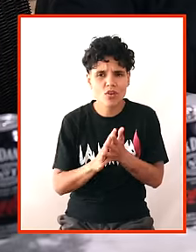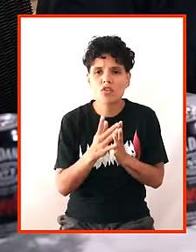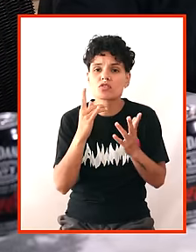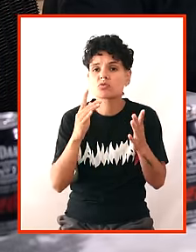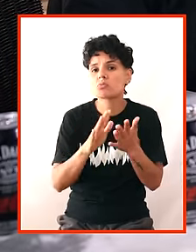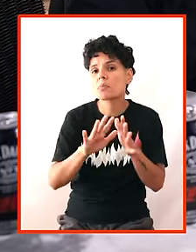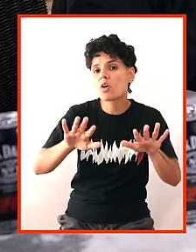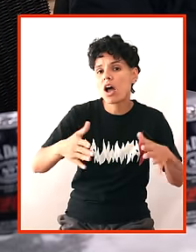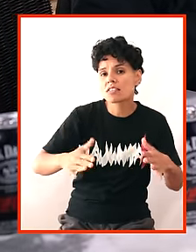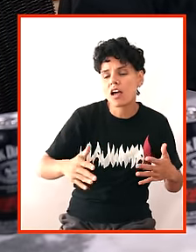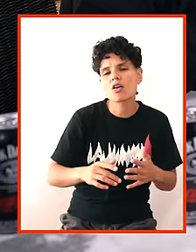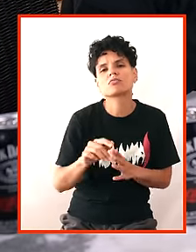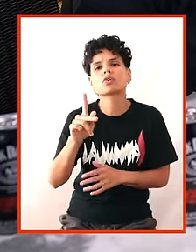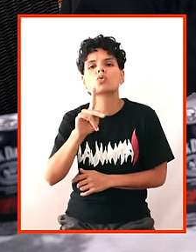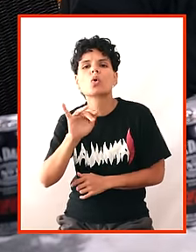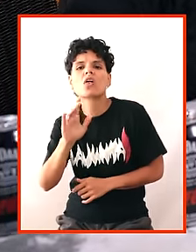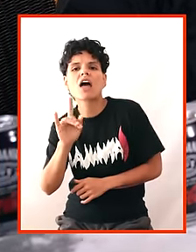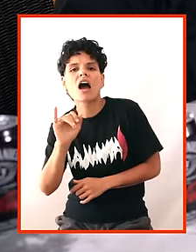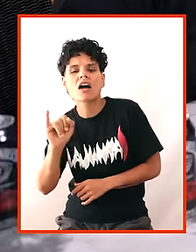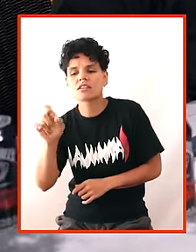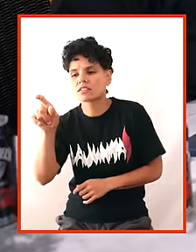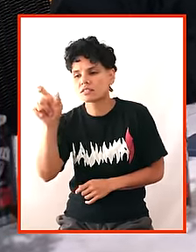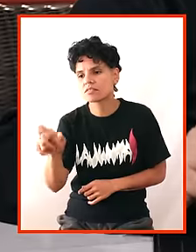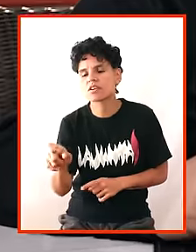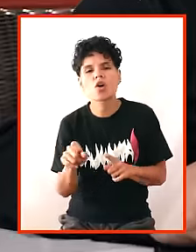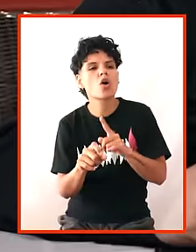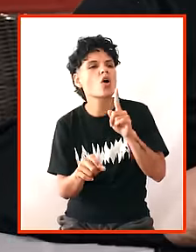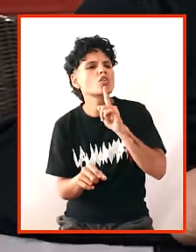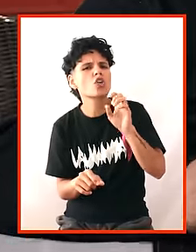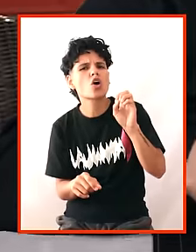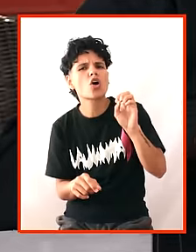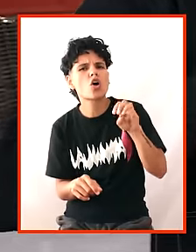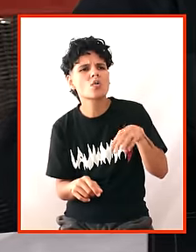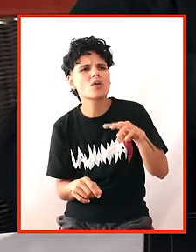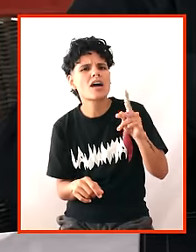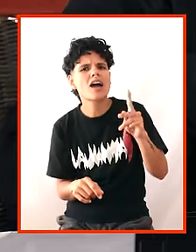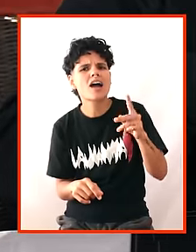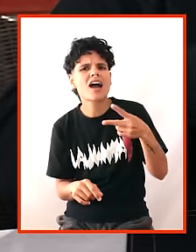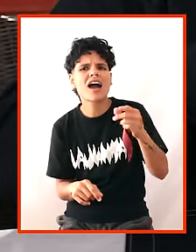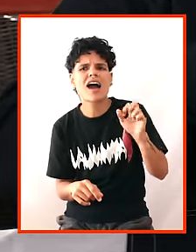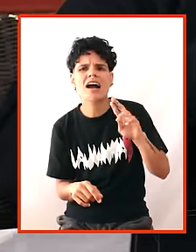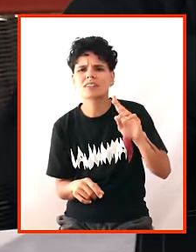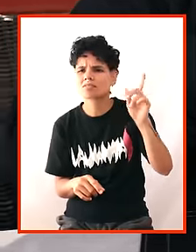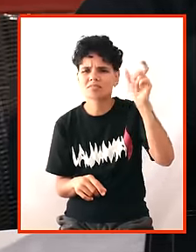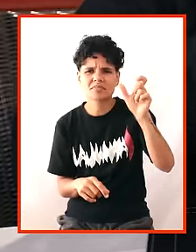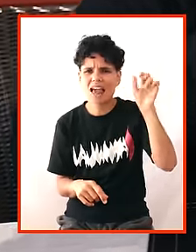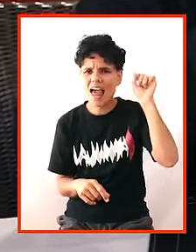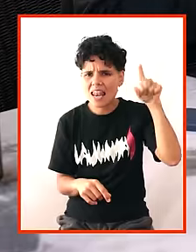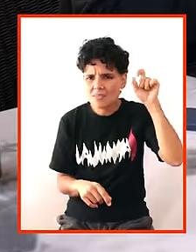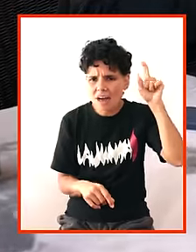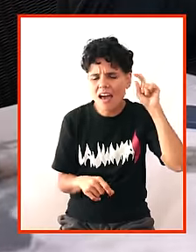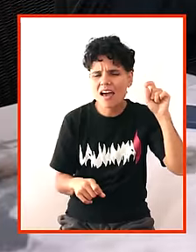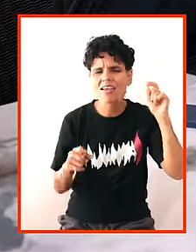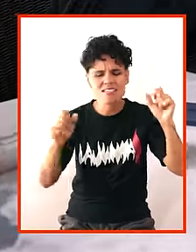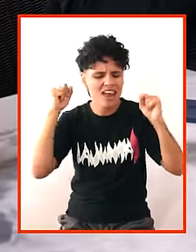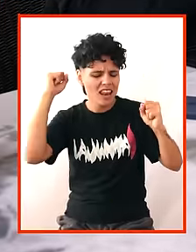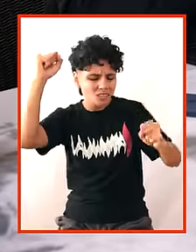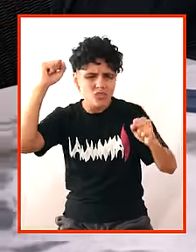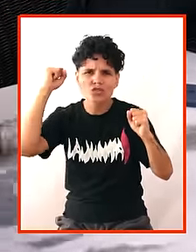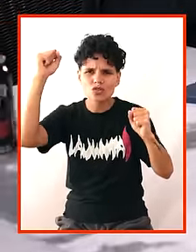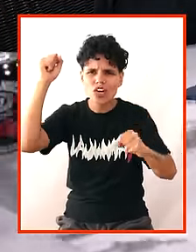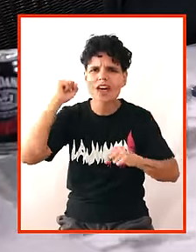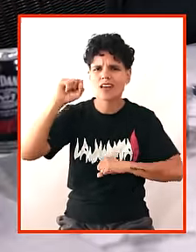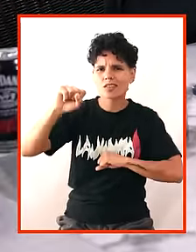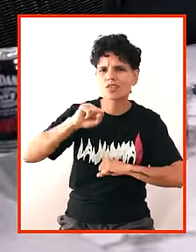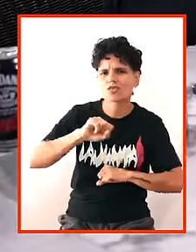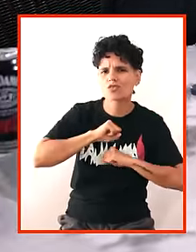asado y estaban los chicos de Kudai. O estaba Tom Hart, ponte tú, que es un músico electrónico alemán. Le encanta el electrónico, estaba en Nueva Orleans. Pero él era como así, entonces le